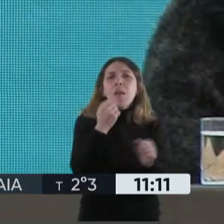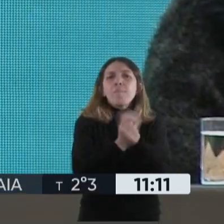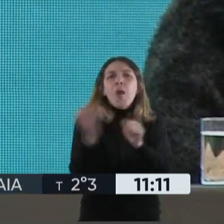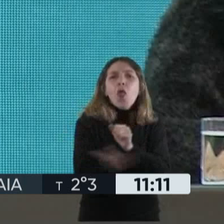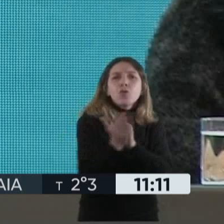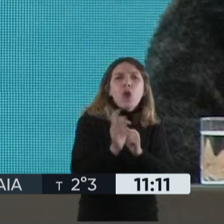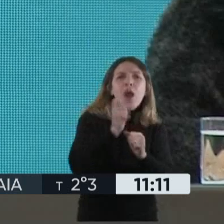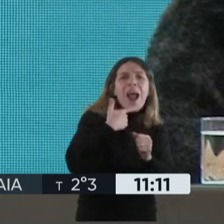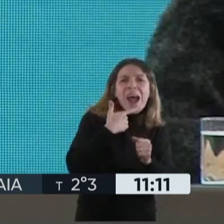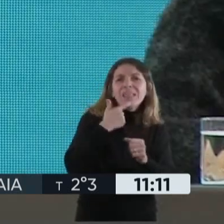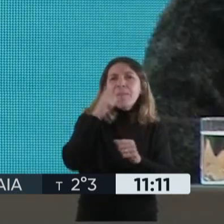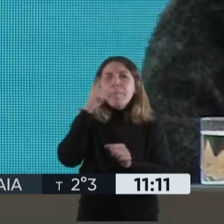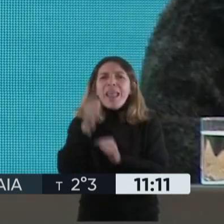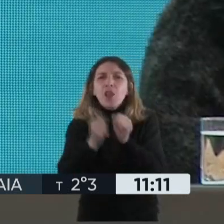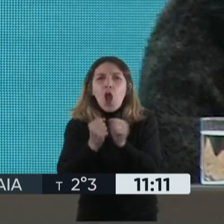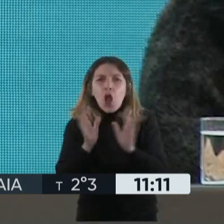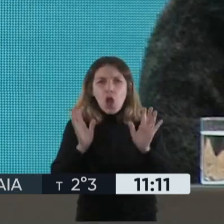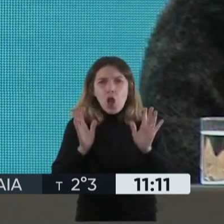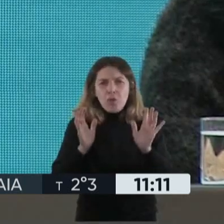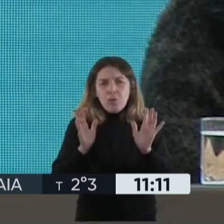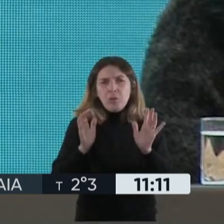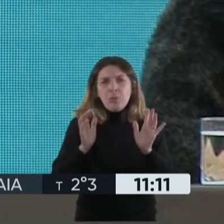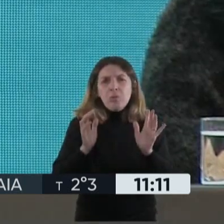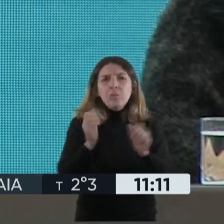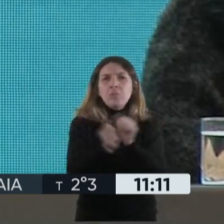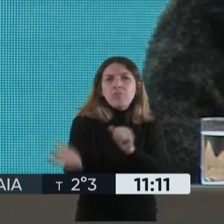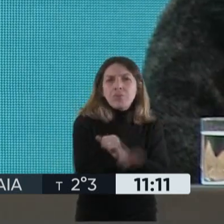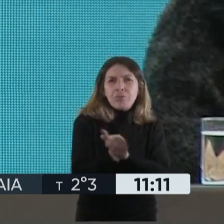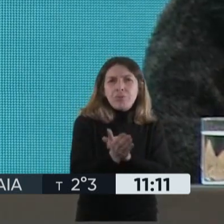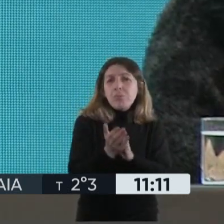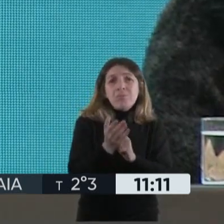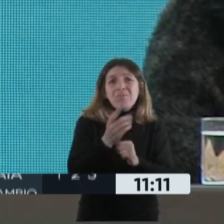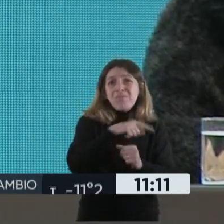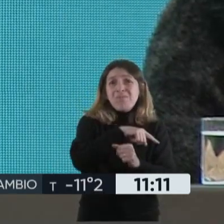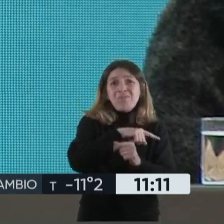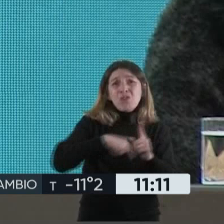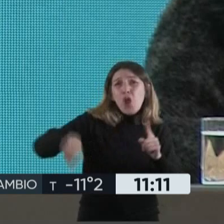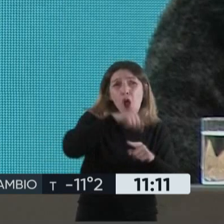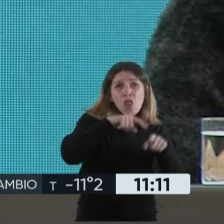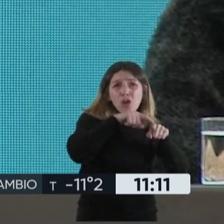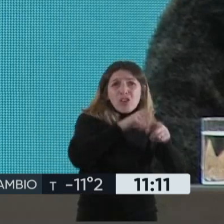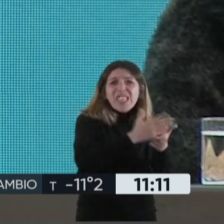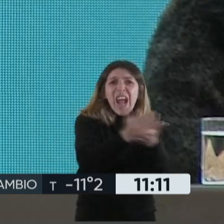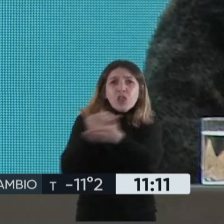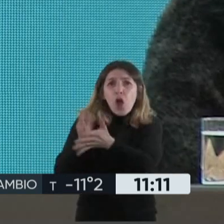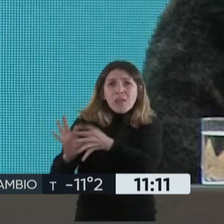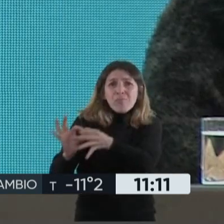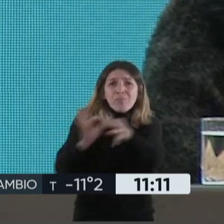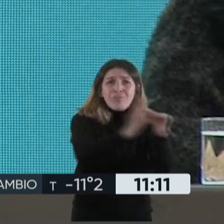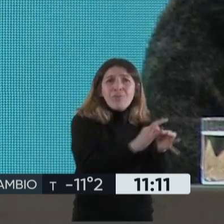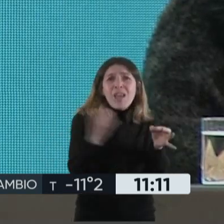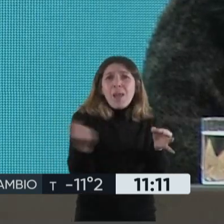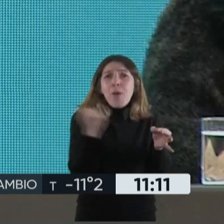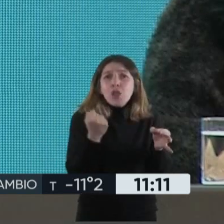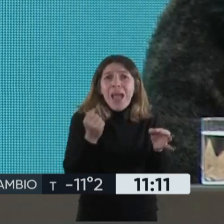y petróleo en la Argentina, en la cual todos son eslabones importantísimos en esta cadena, son parte